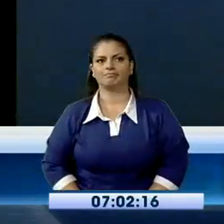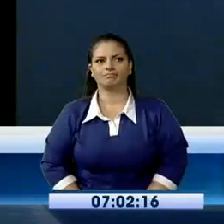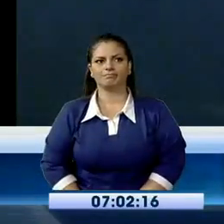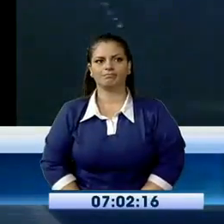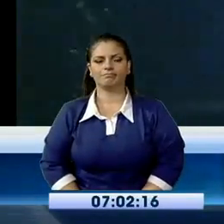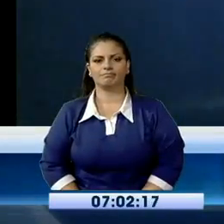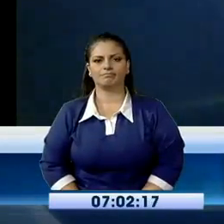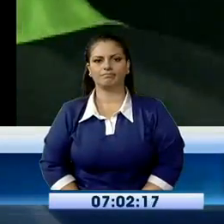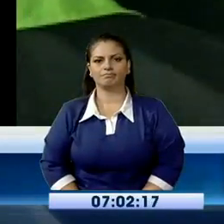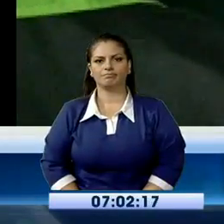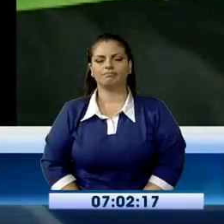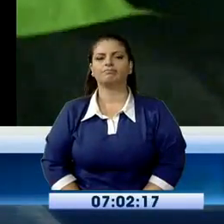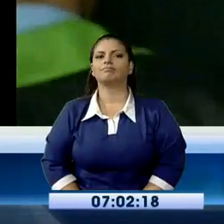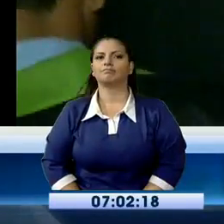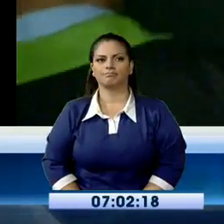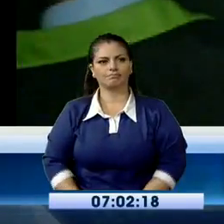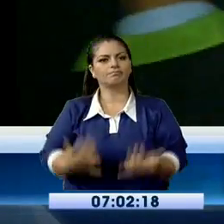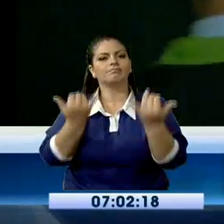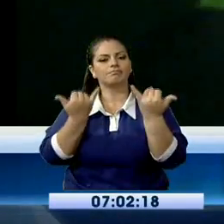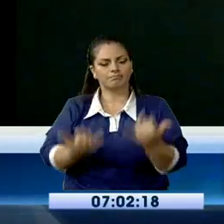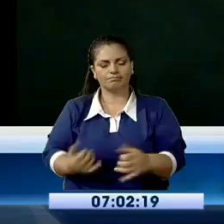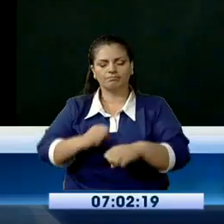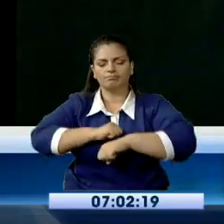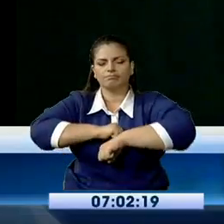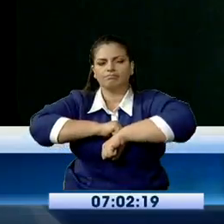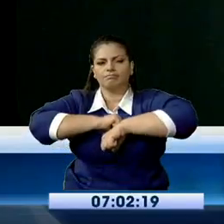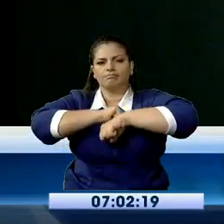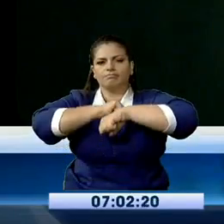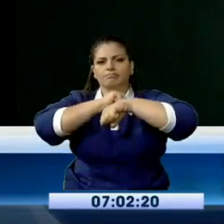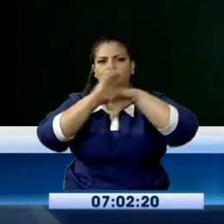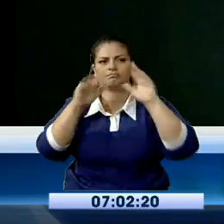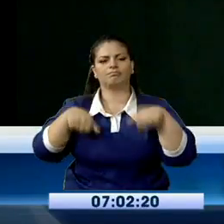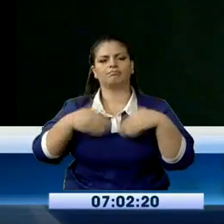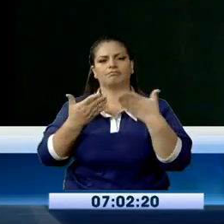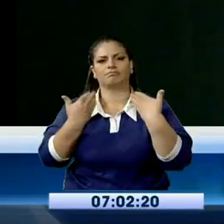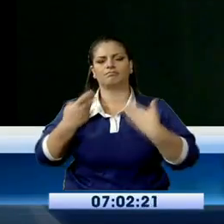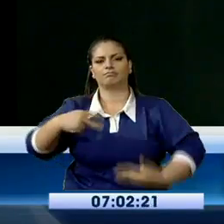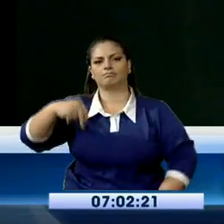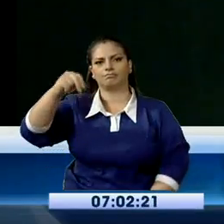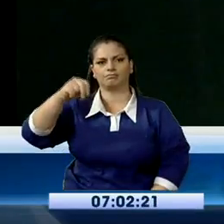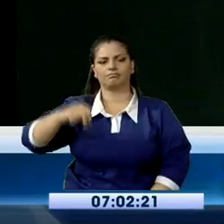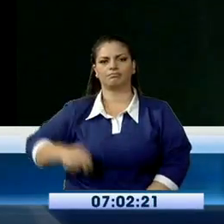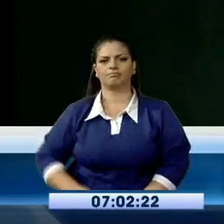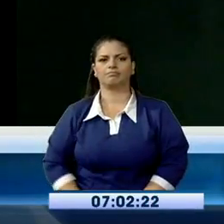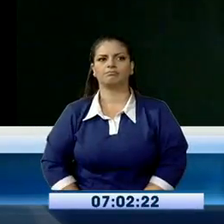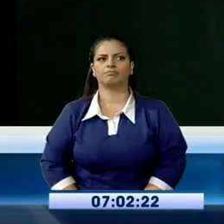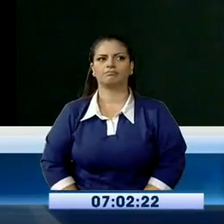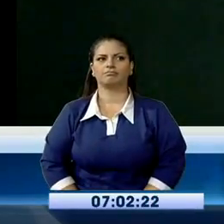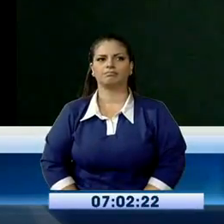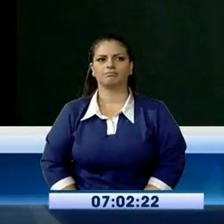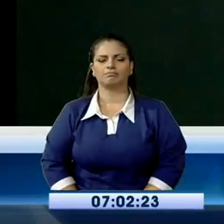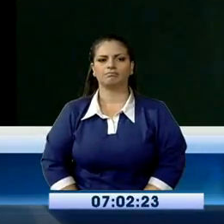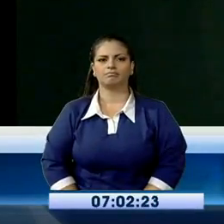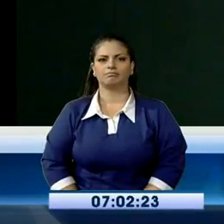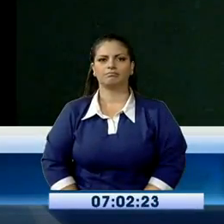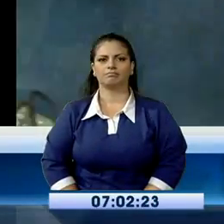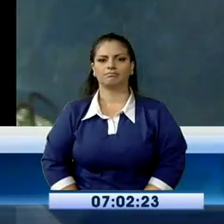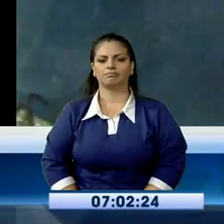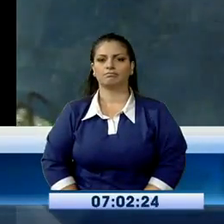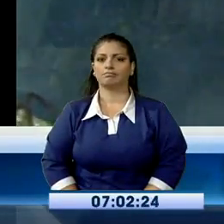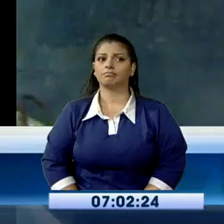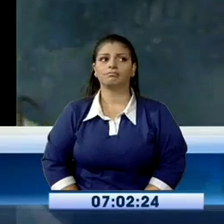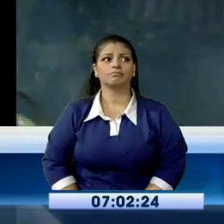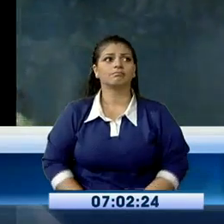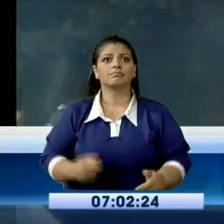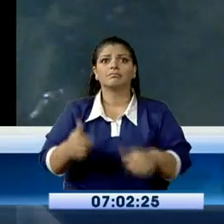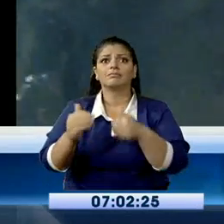Eso fue lo que se vivió esta madrugada en el Cerro del Carmen. Además, fue muy complicado evacuar a los moradores